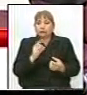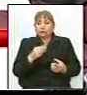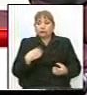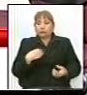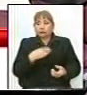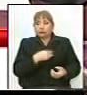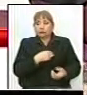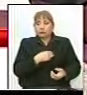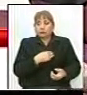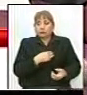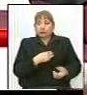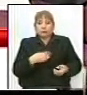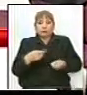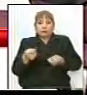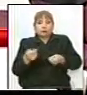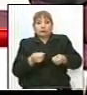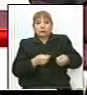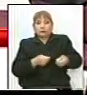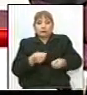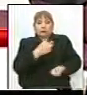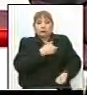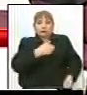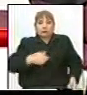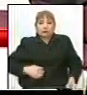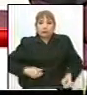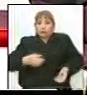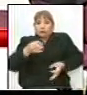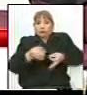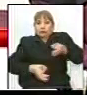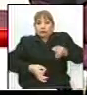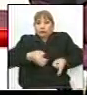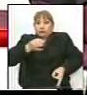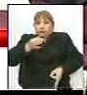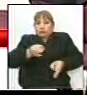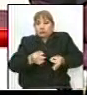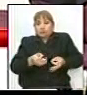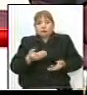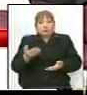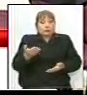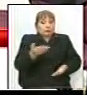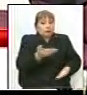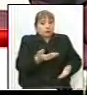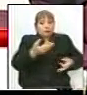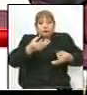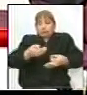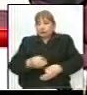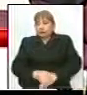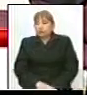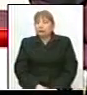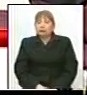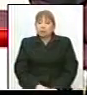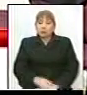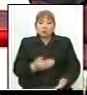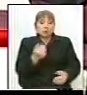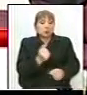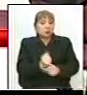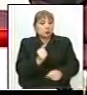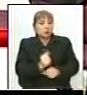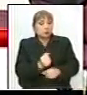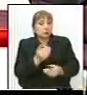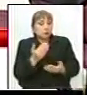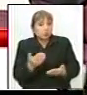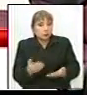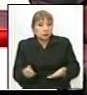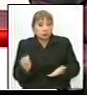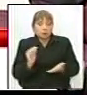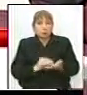integrante del gabinete de la presidencia del Poder Judicial, del cual desempeñé como titular, y desempeñó durante poco